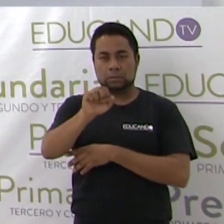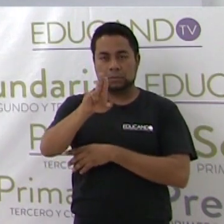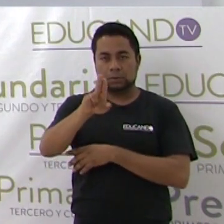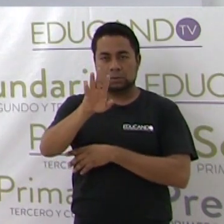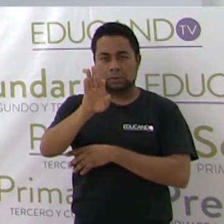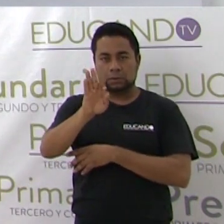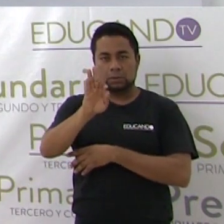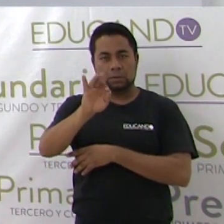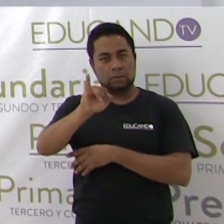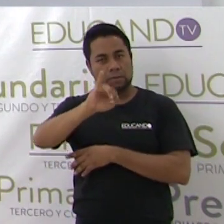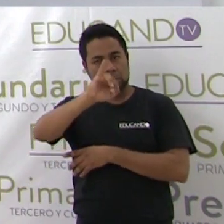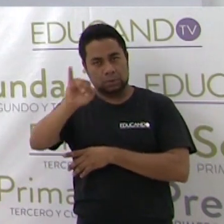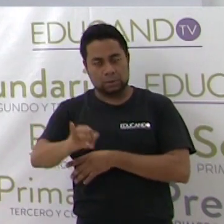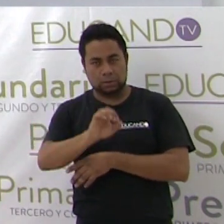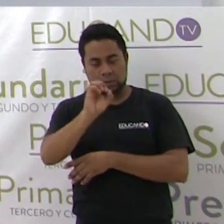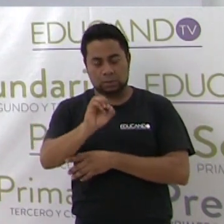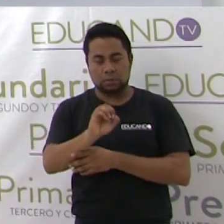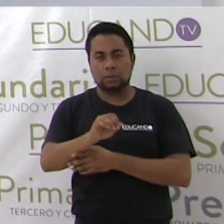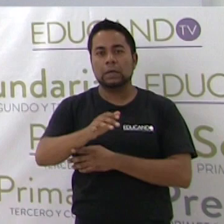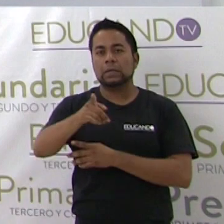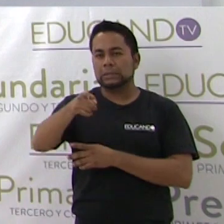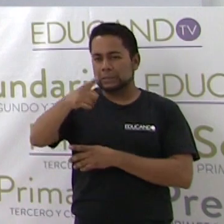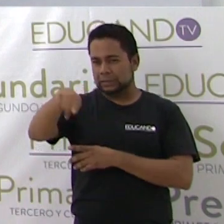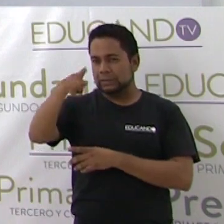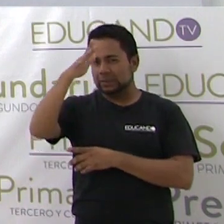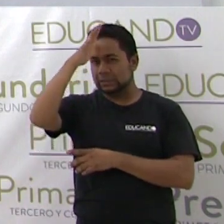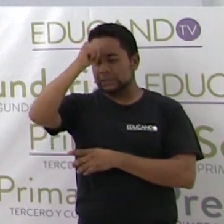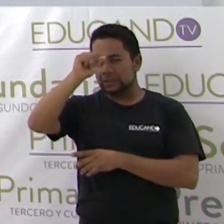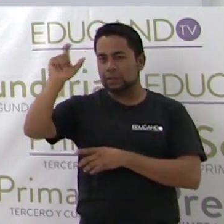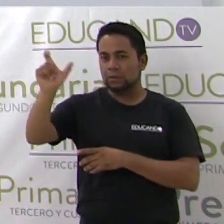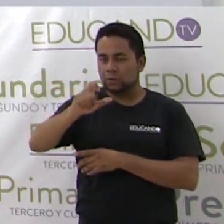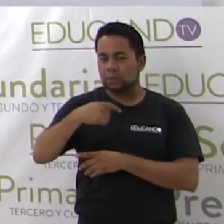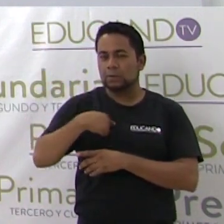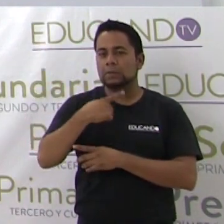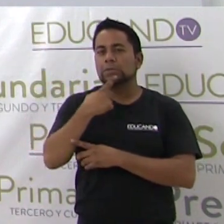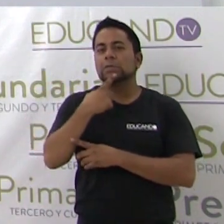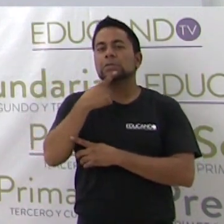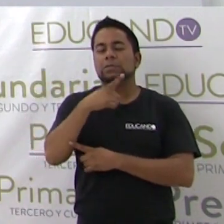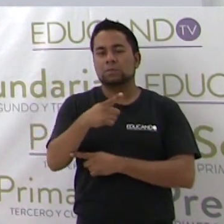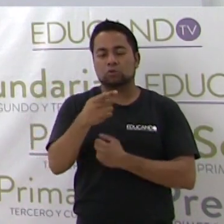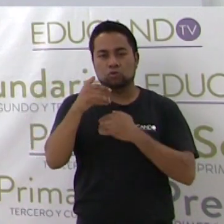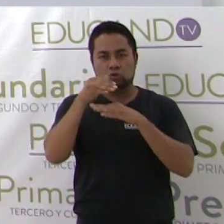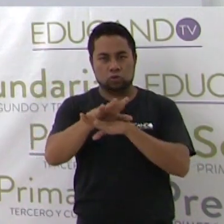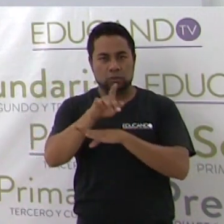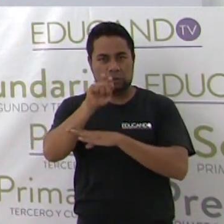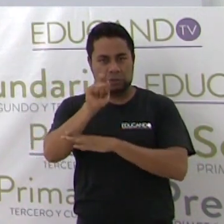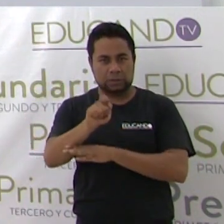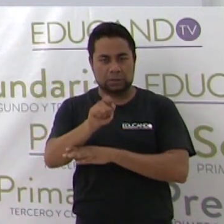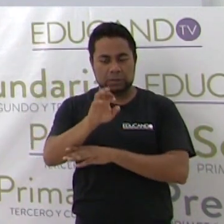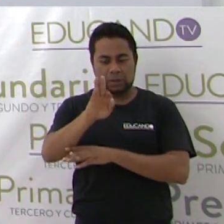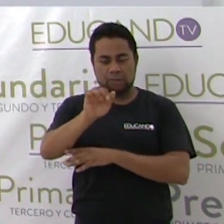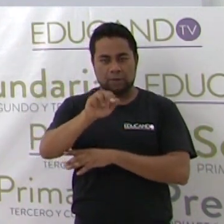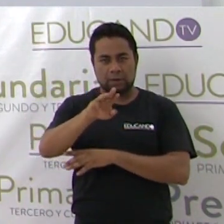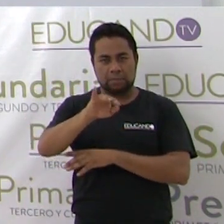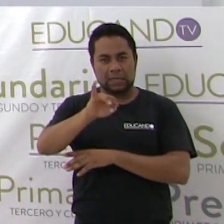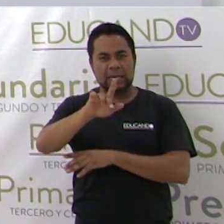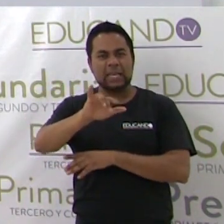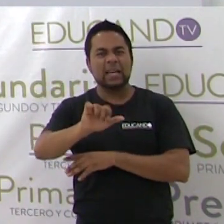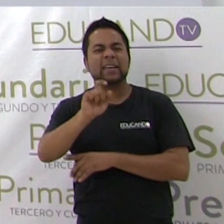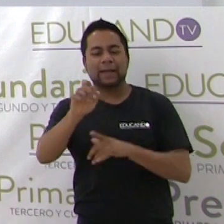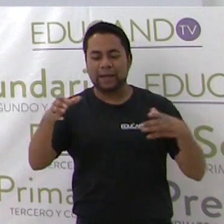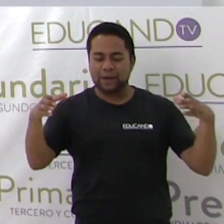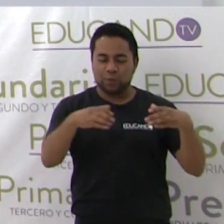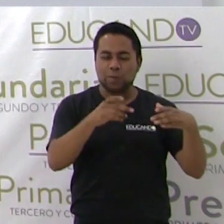sufijo. Si recuerdas que cuando hablamos de lo que es familias de